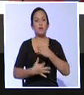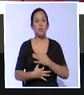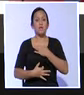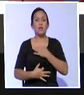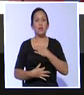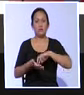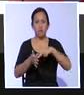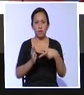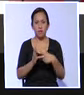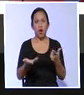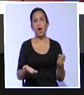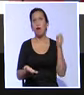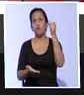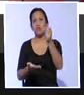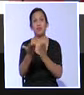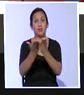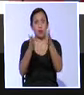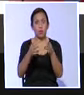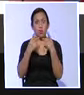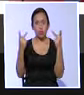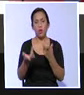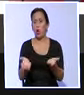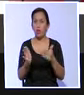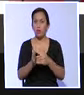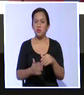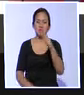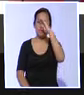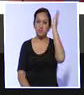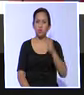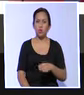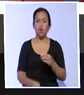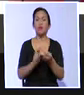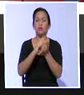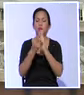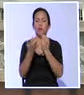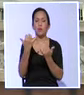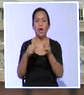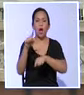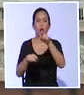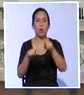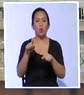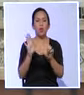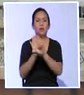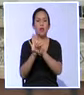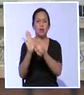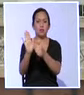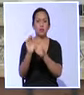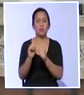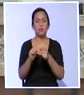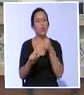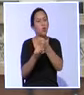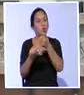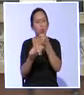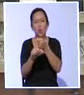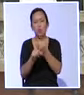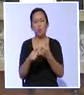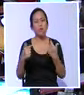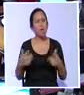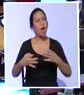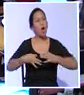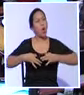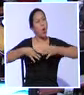corrupción como delito y reforma en varias leyes vigentes la lucha contra la corrupción es la arista en donde se centra la discusión